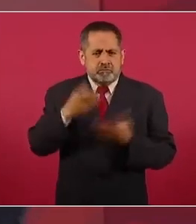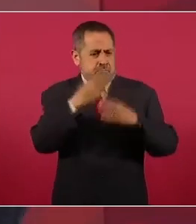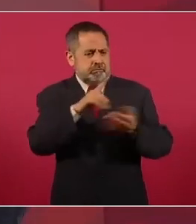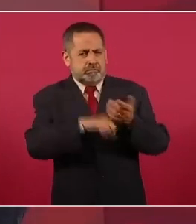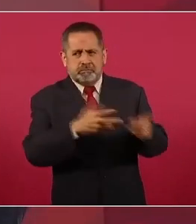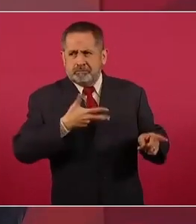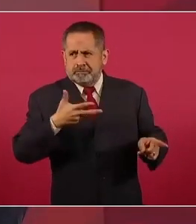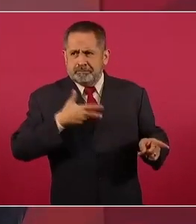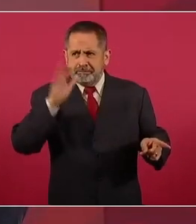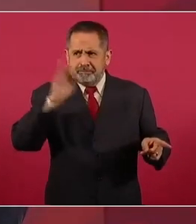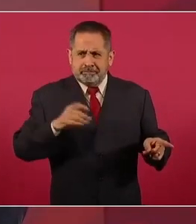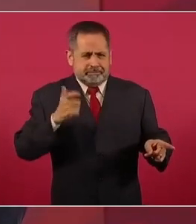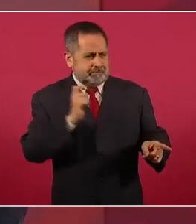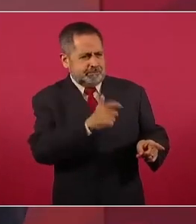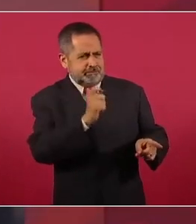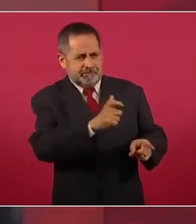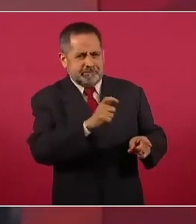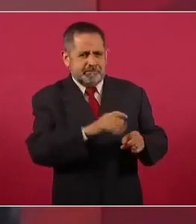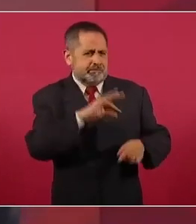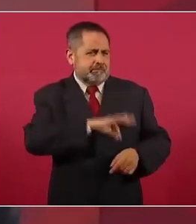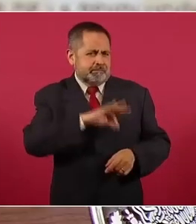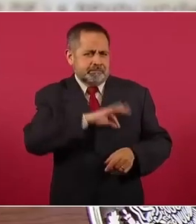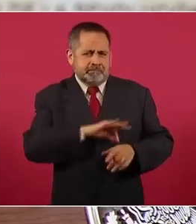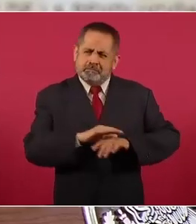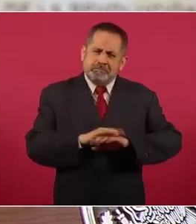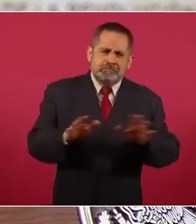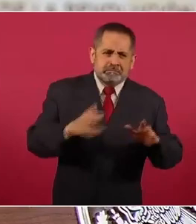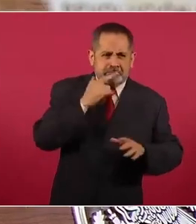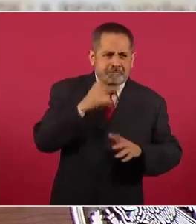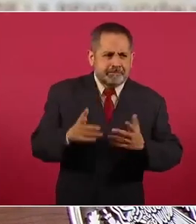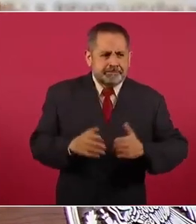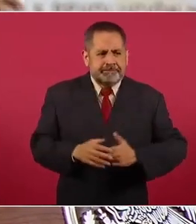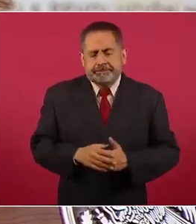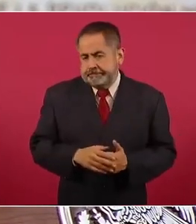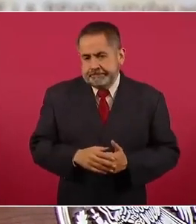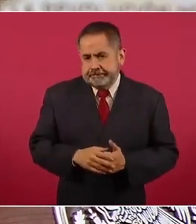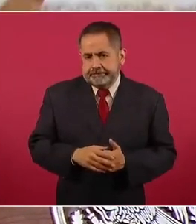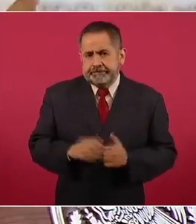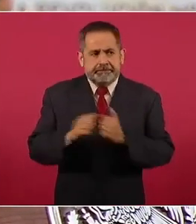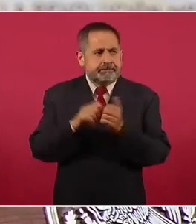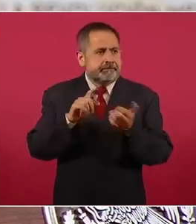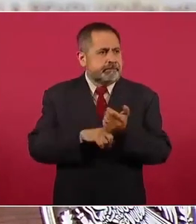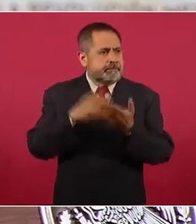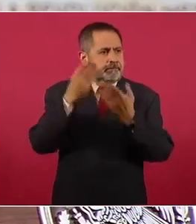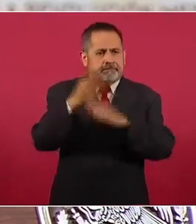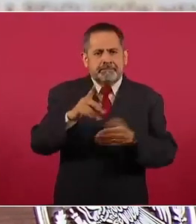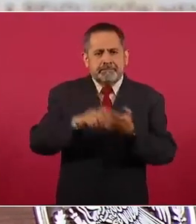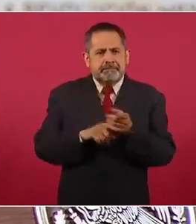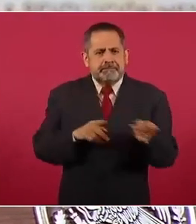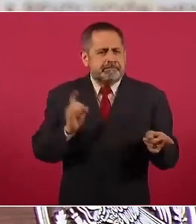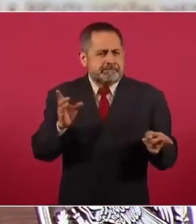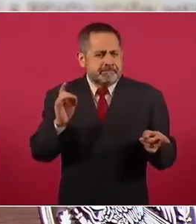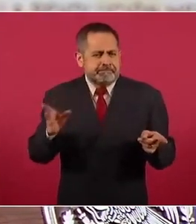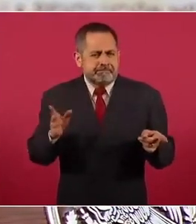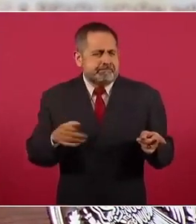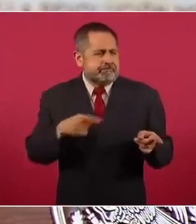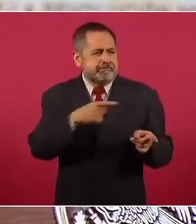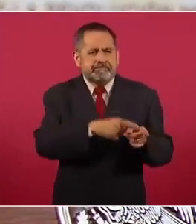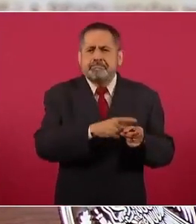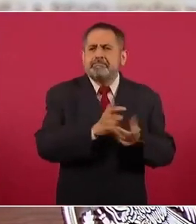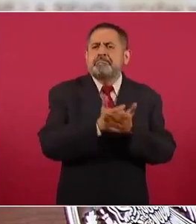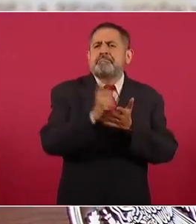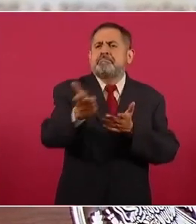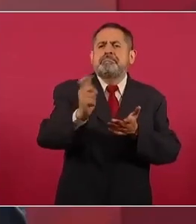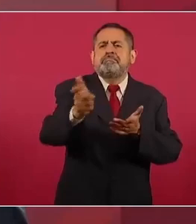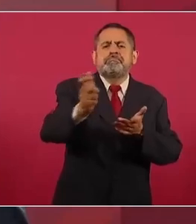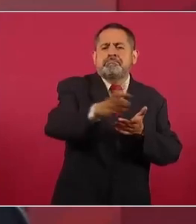están y a través de esas sucursales que lleguen los